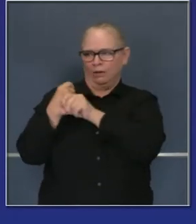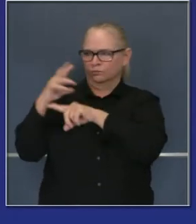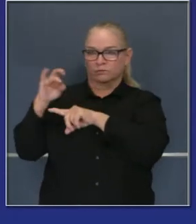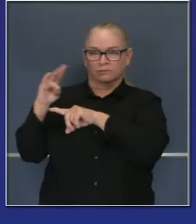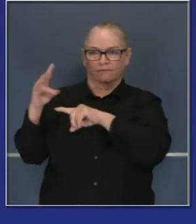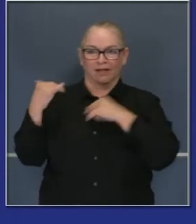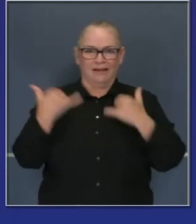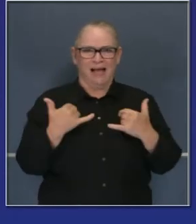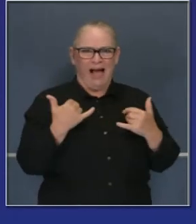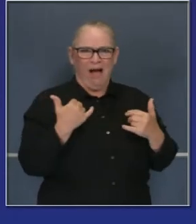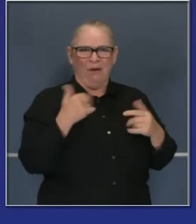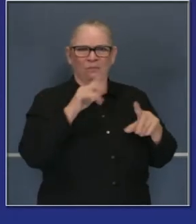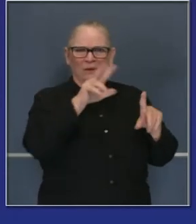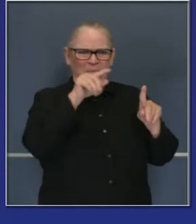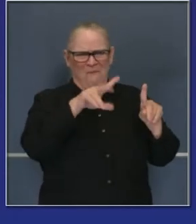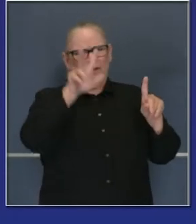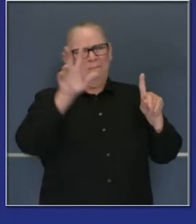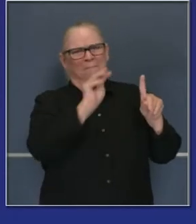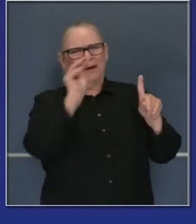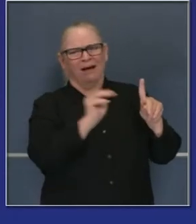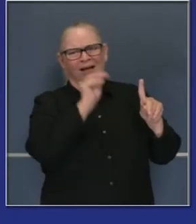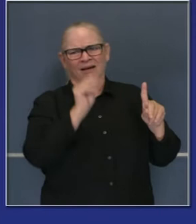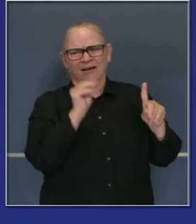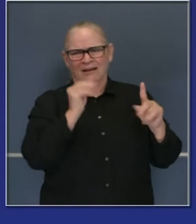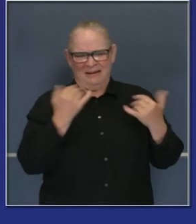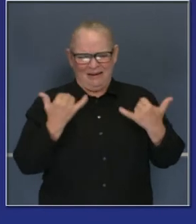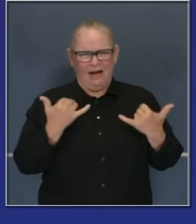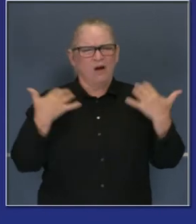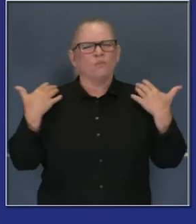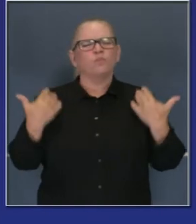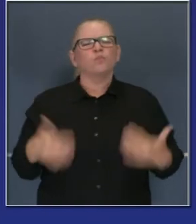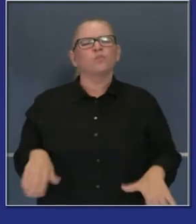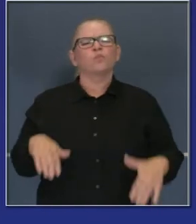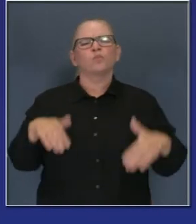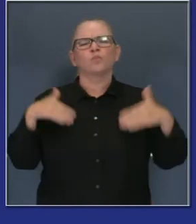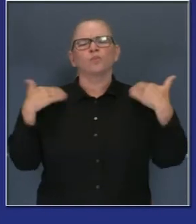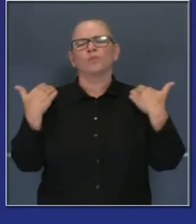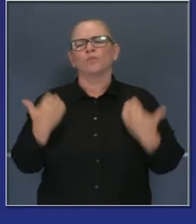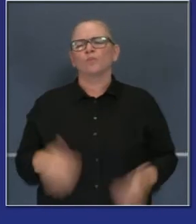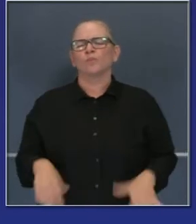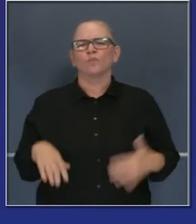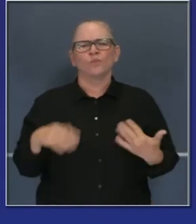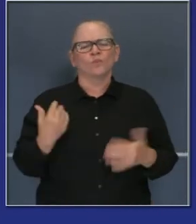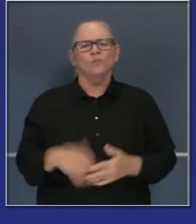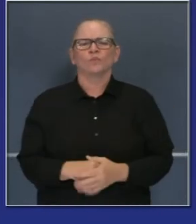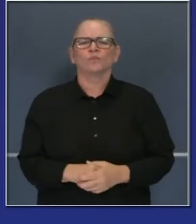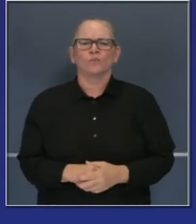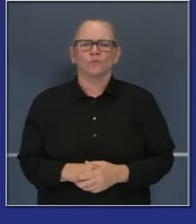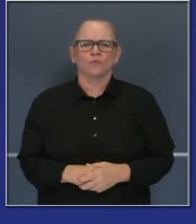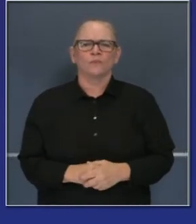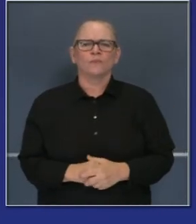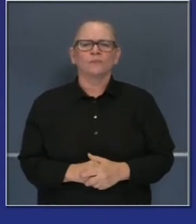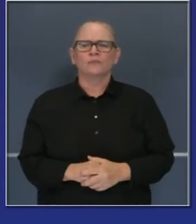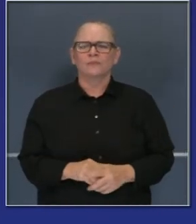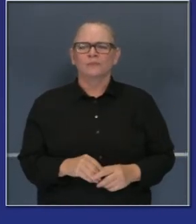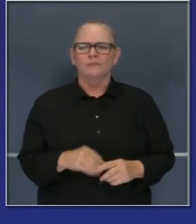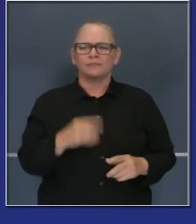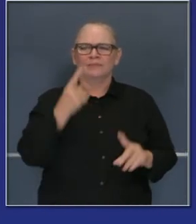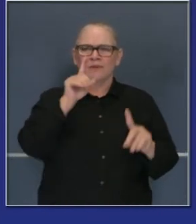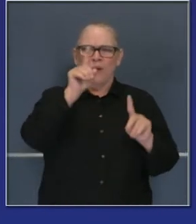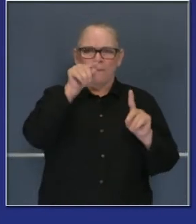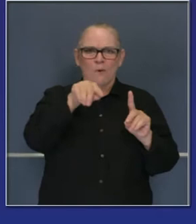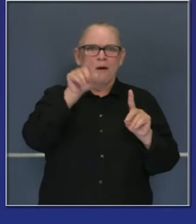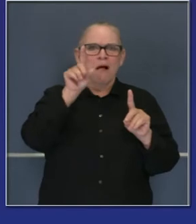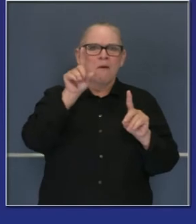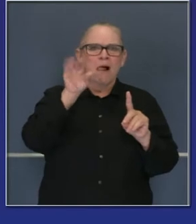modesto en su tamaño en el 2018 por supuesto ven que esa tercera barra es 1.9 millones